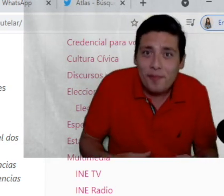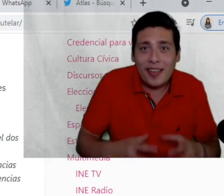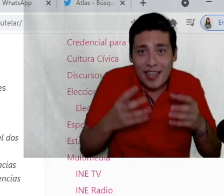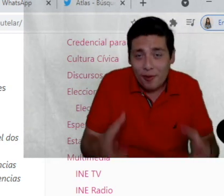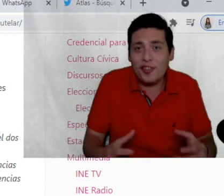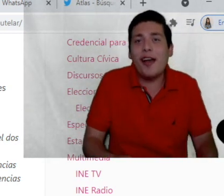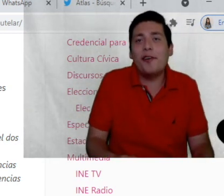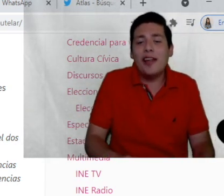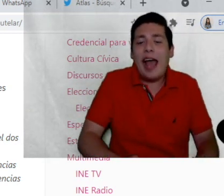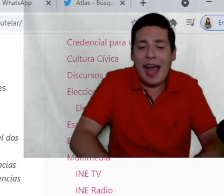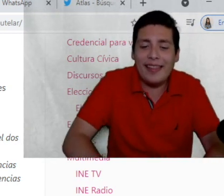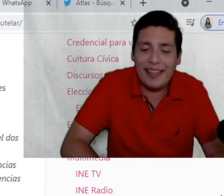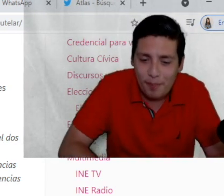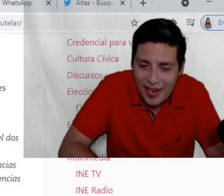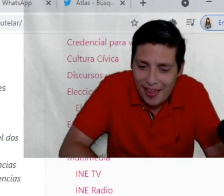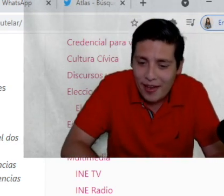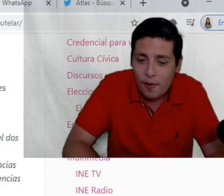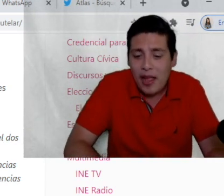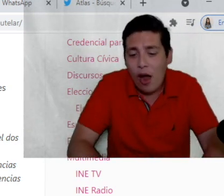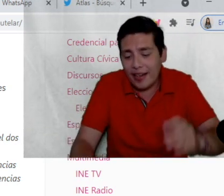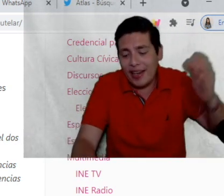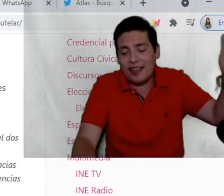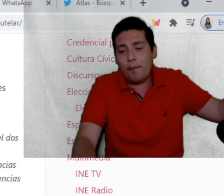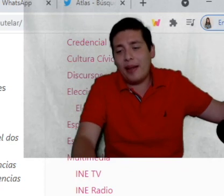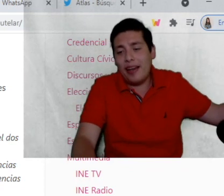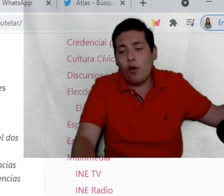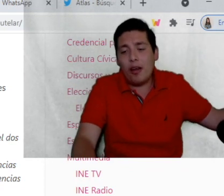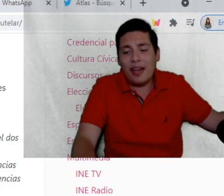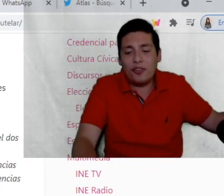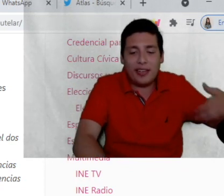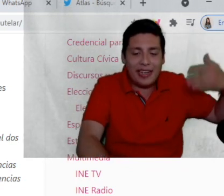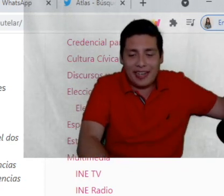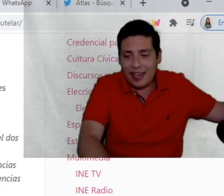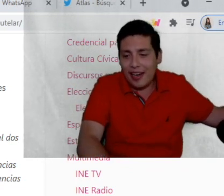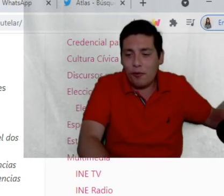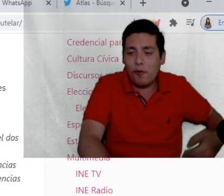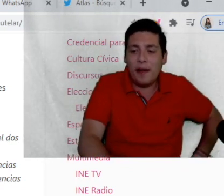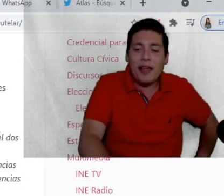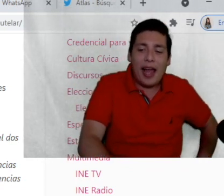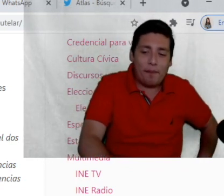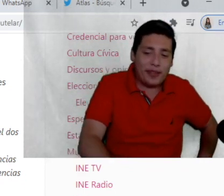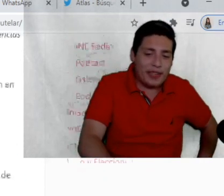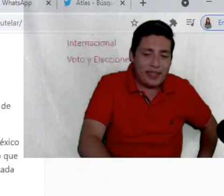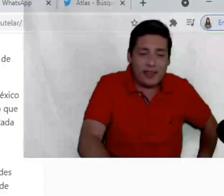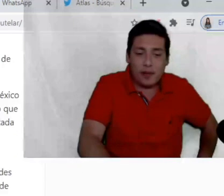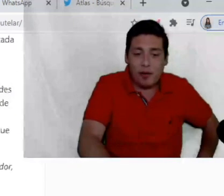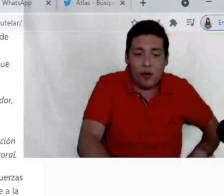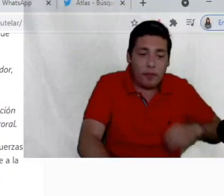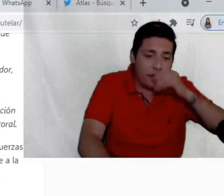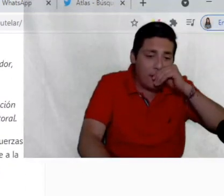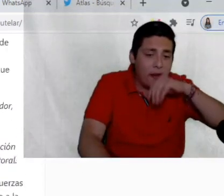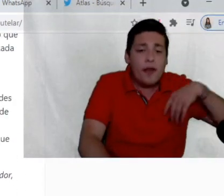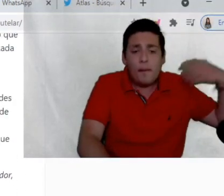nada y nos llevaron al despeñadero. Ahora quieren taparle el ojo al macho y quieren echarle la culpa al presidente Andrés